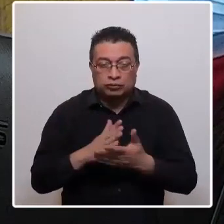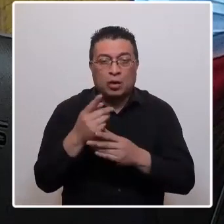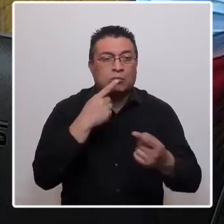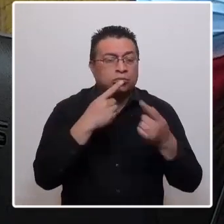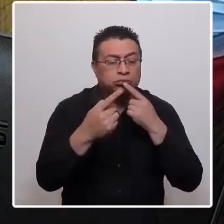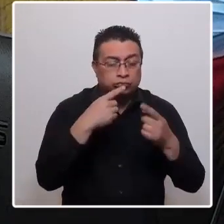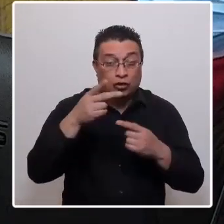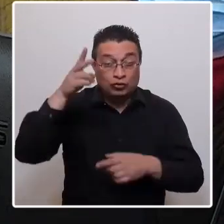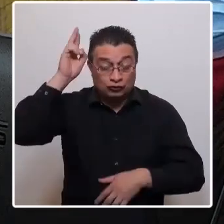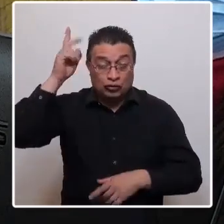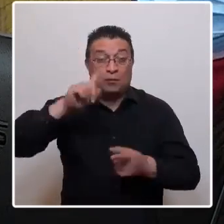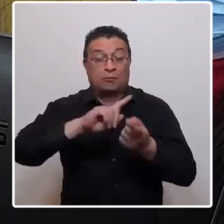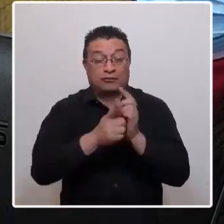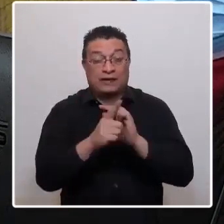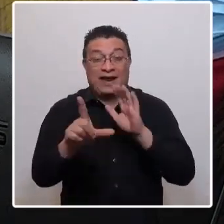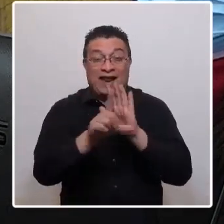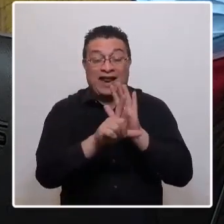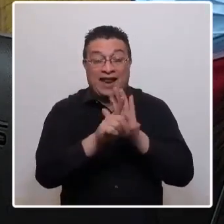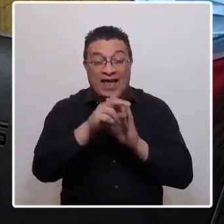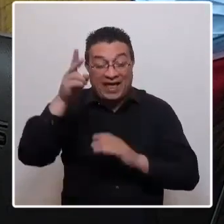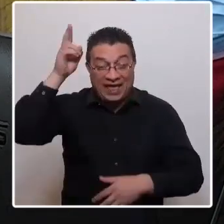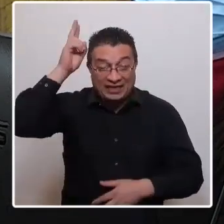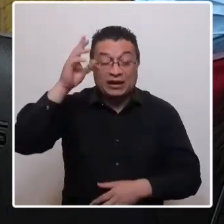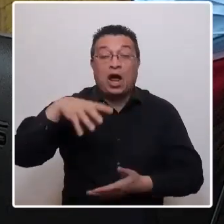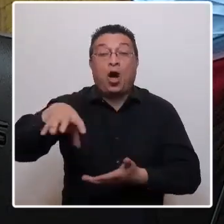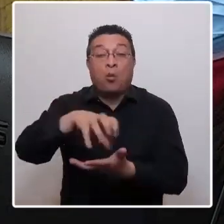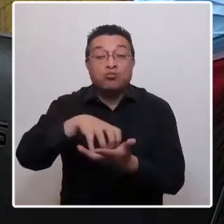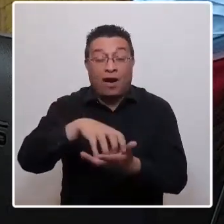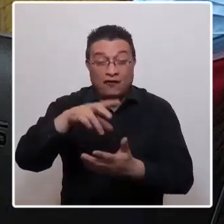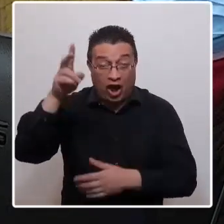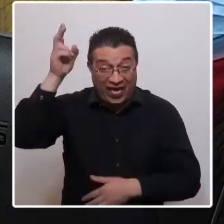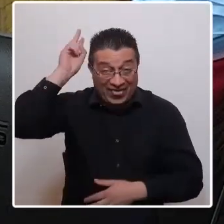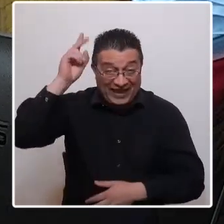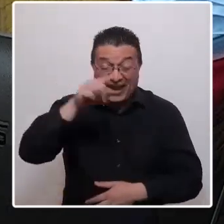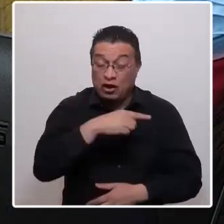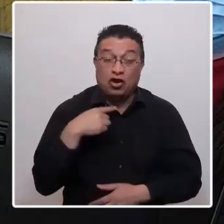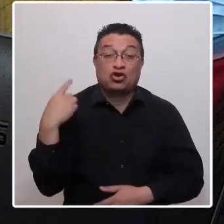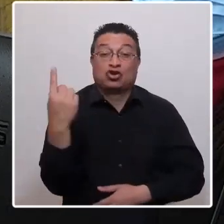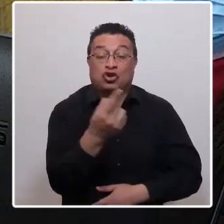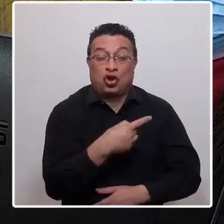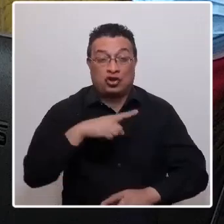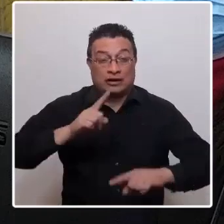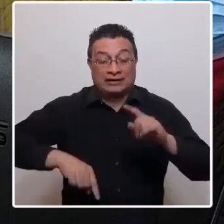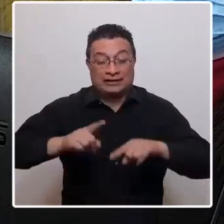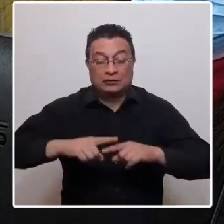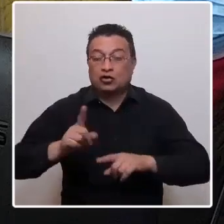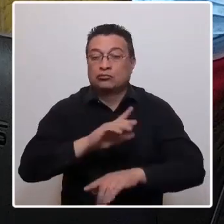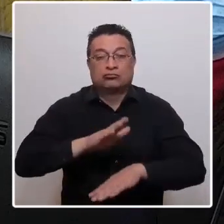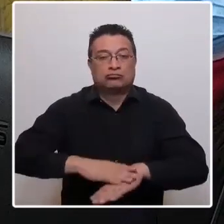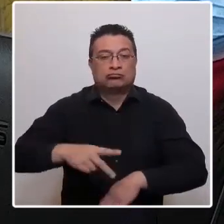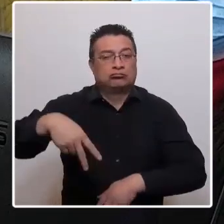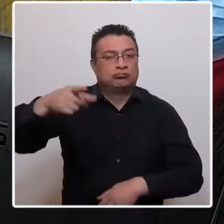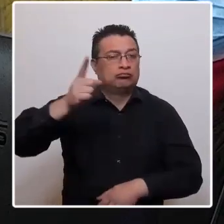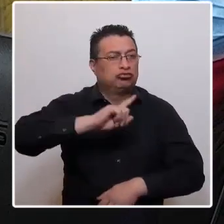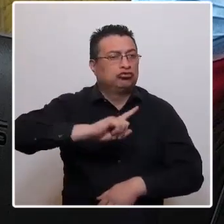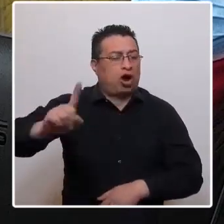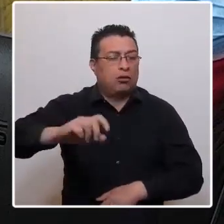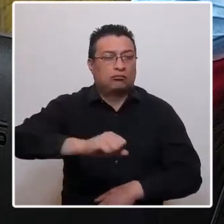para modificar la ley indígena, los pueblos indígenas de todos los territorios no lo